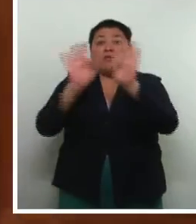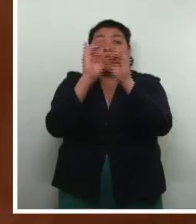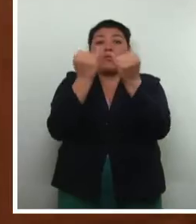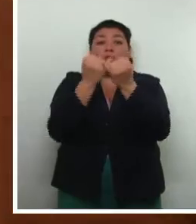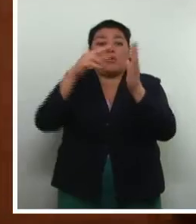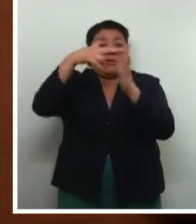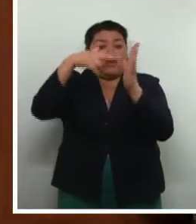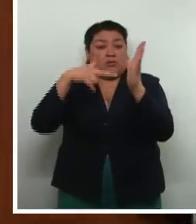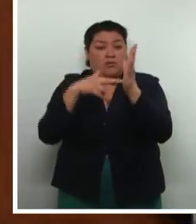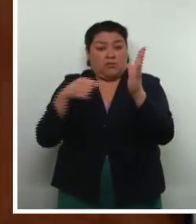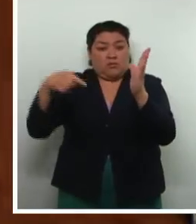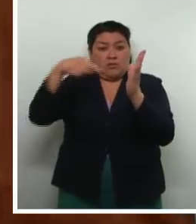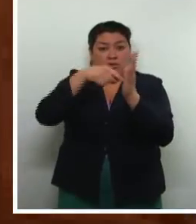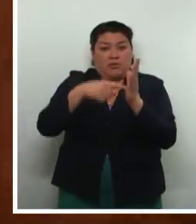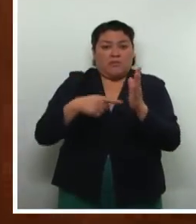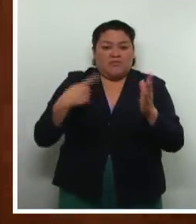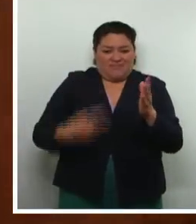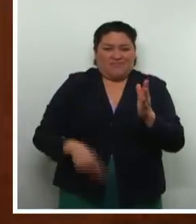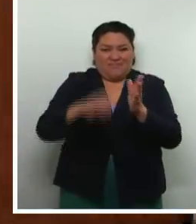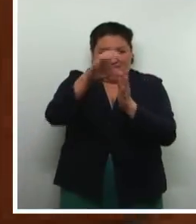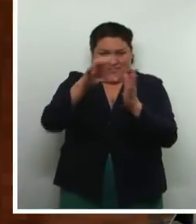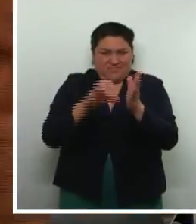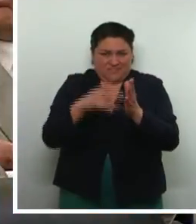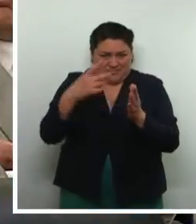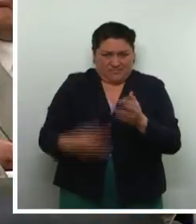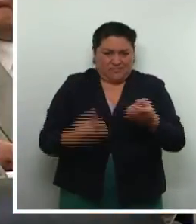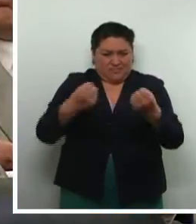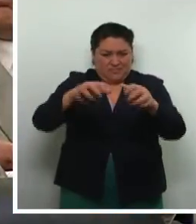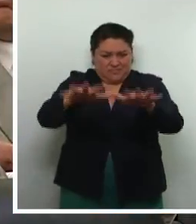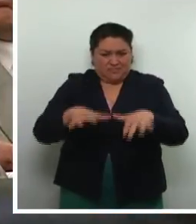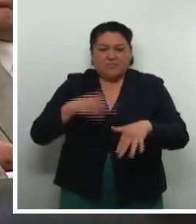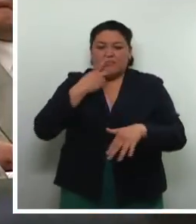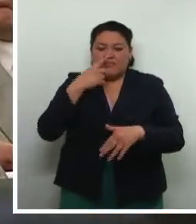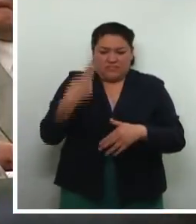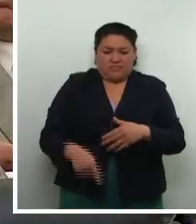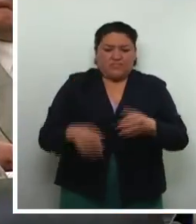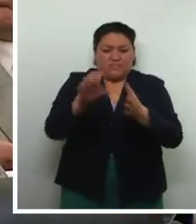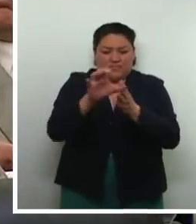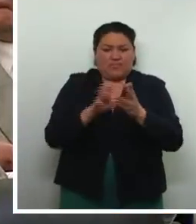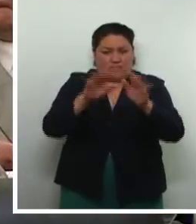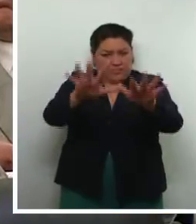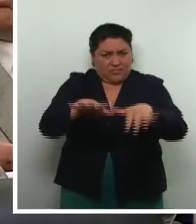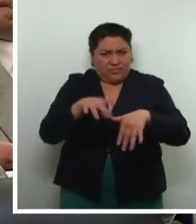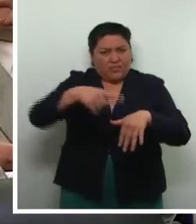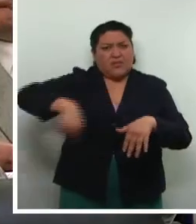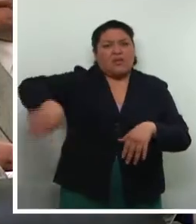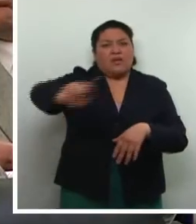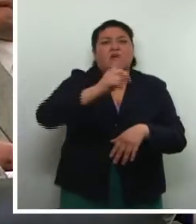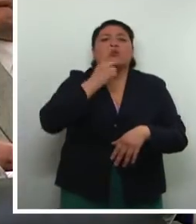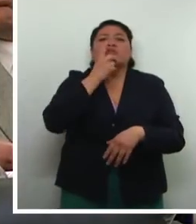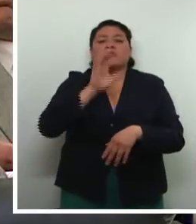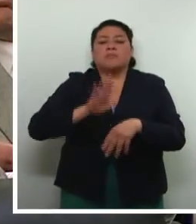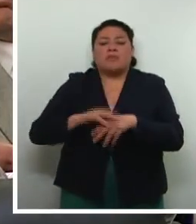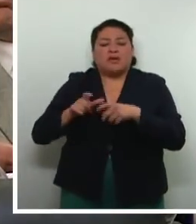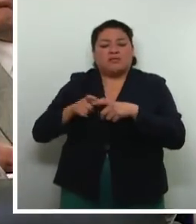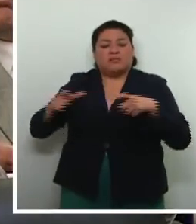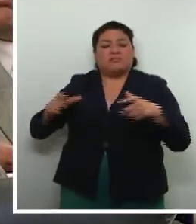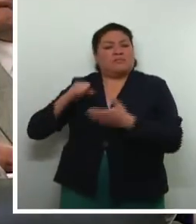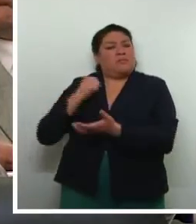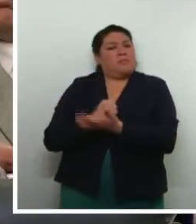reglamento y la disposición constitucional que dice que esta Constitución deberá ser aprobada por